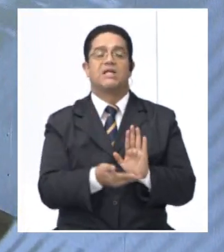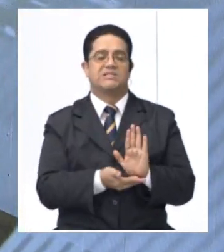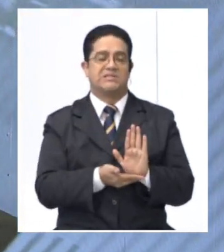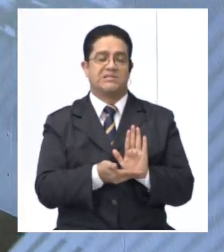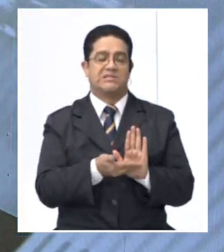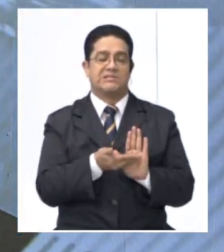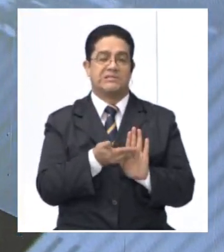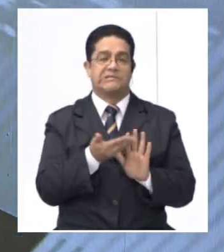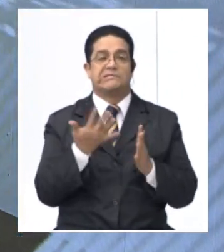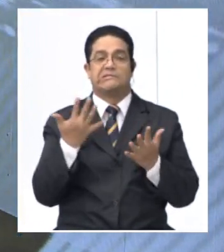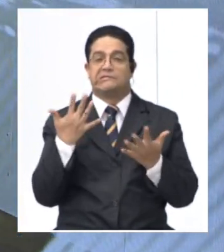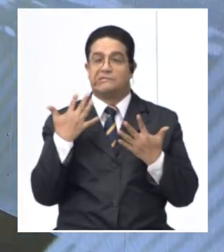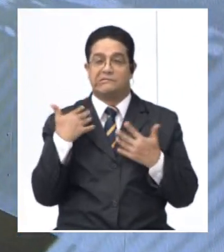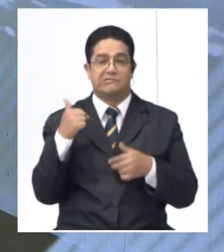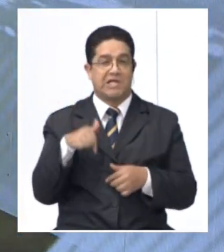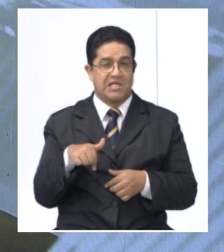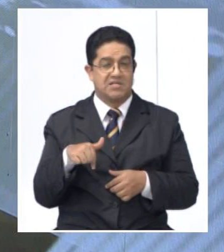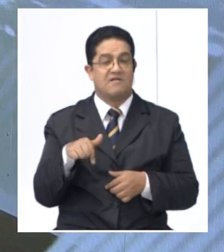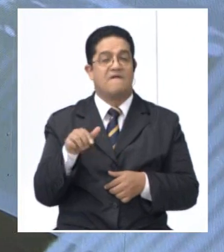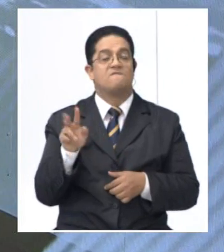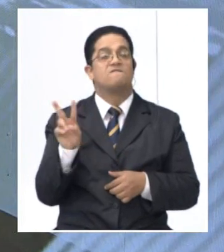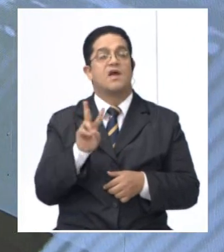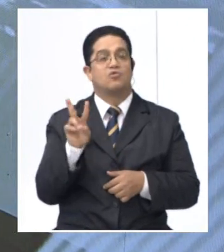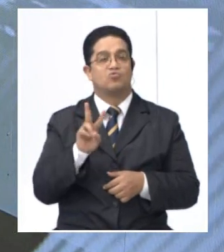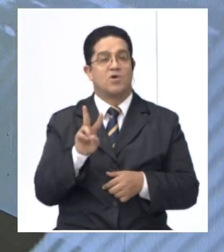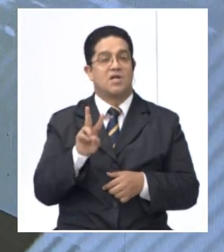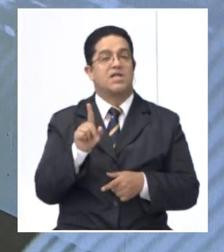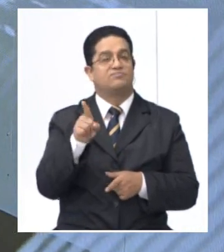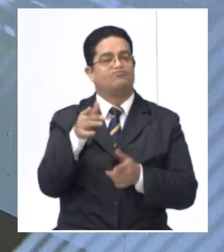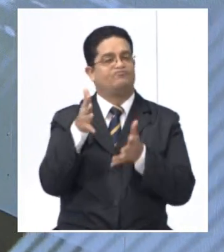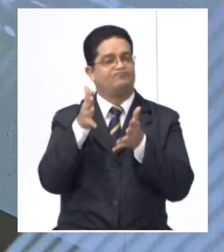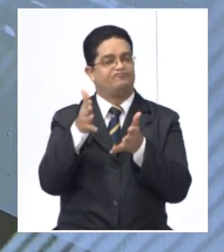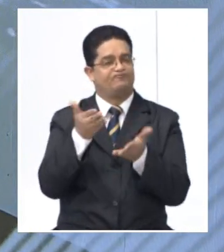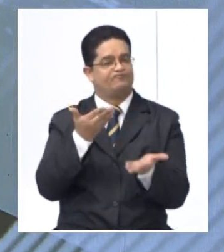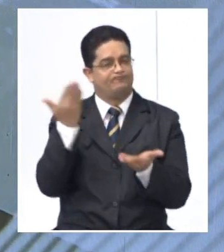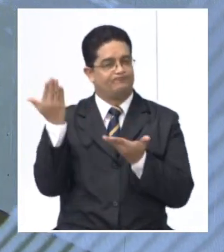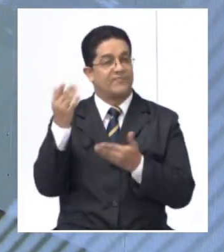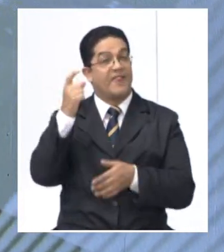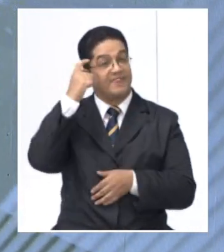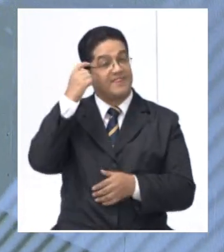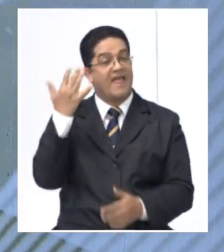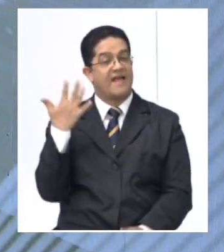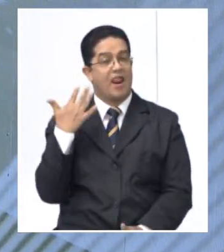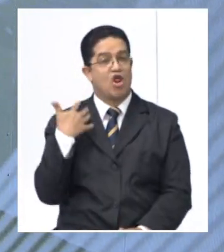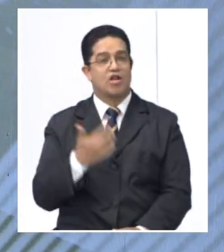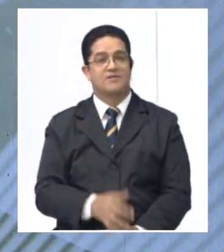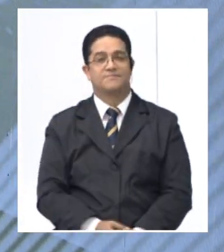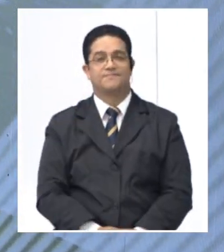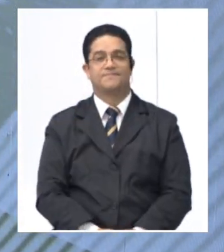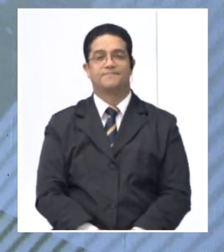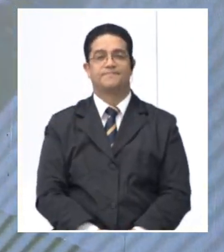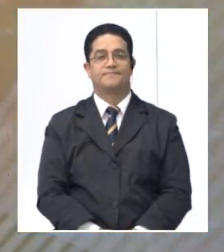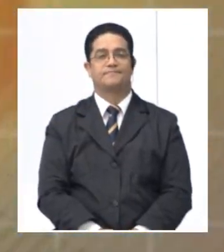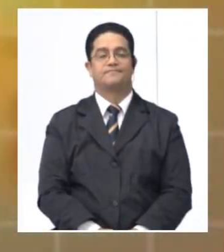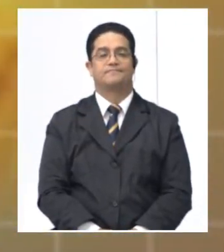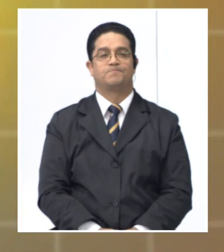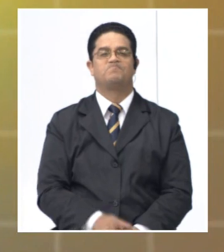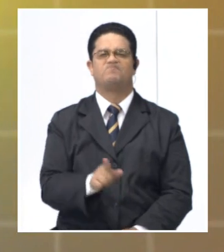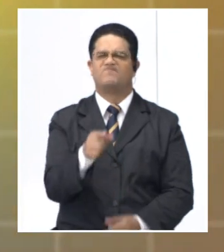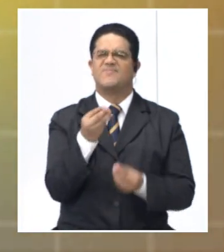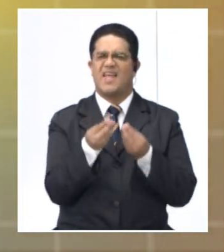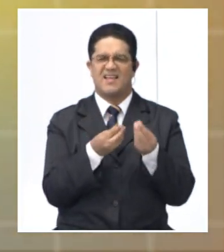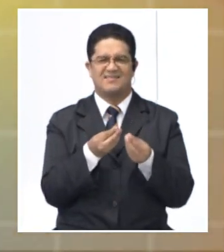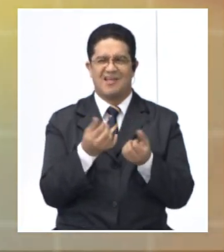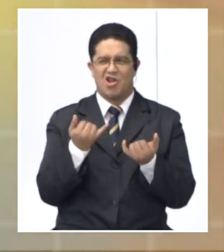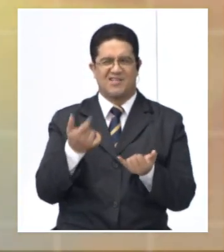ha realizado de manera muy brusca en nuestro país, vamos a dejar también recomendaciones ante los días de calor. ¿Qué hacer ante